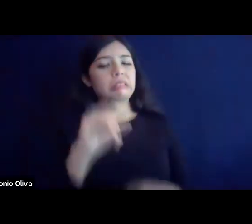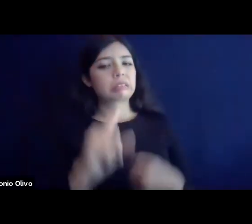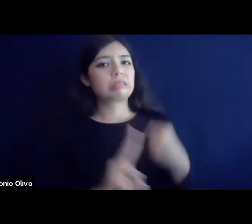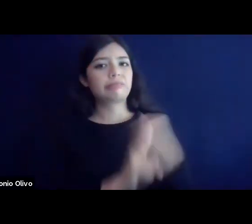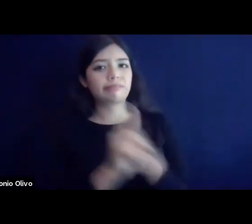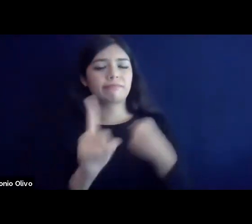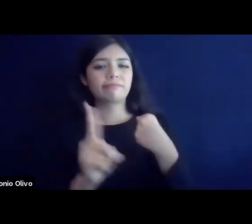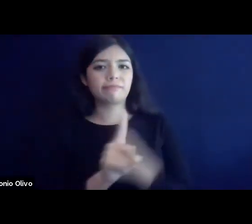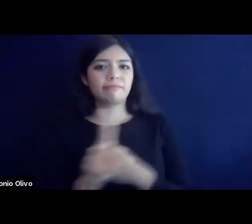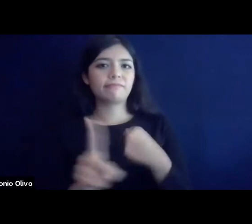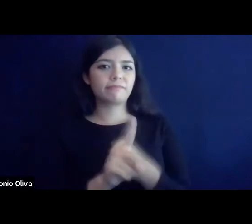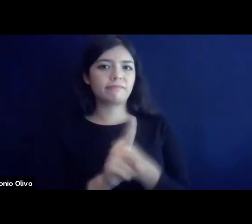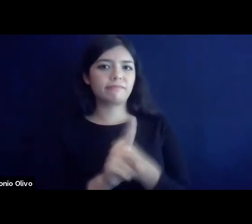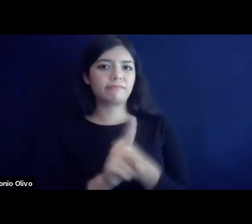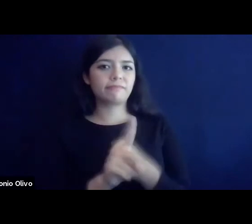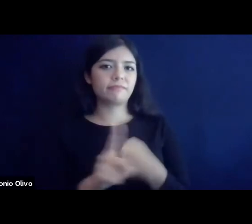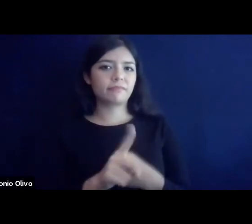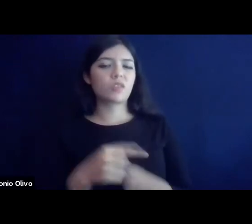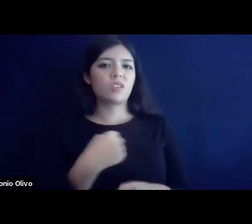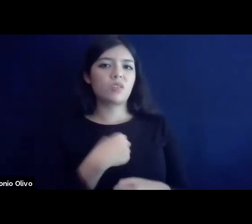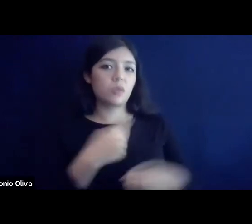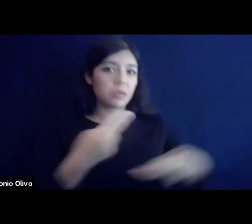que no no contaban con que